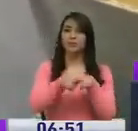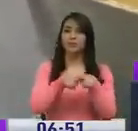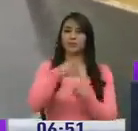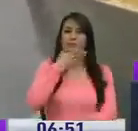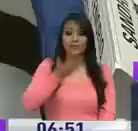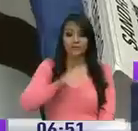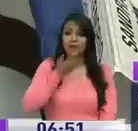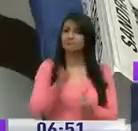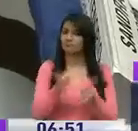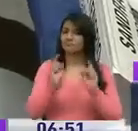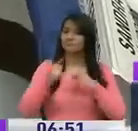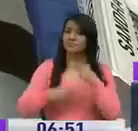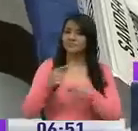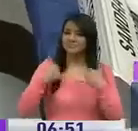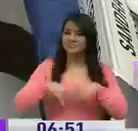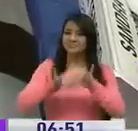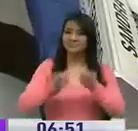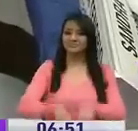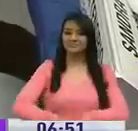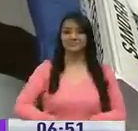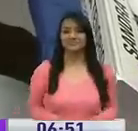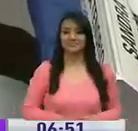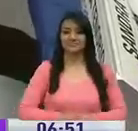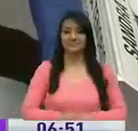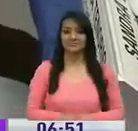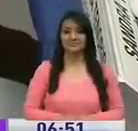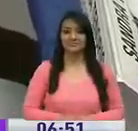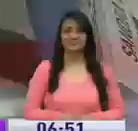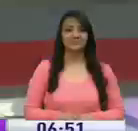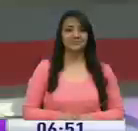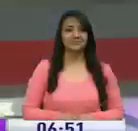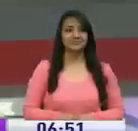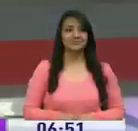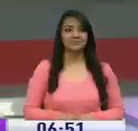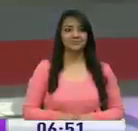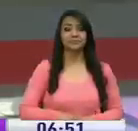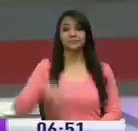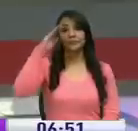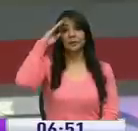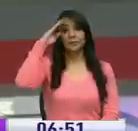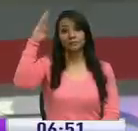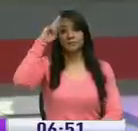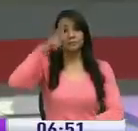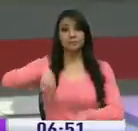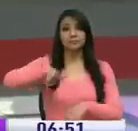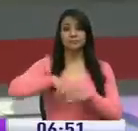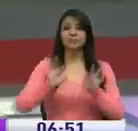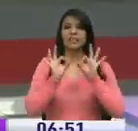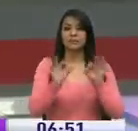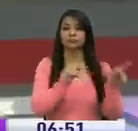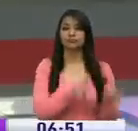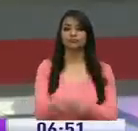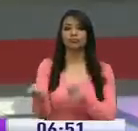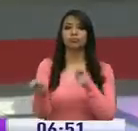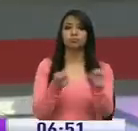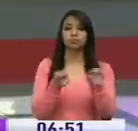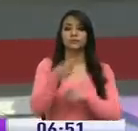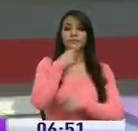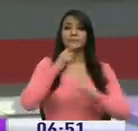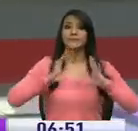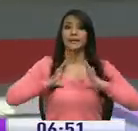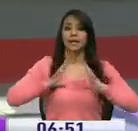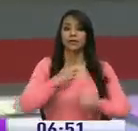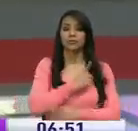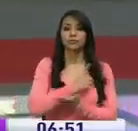fanesca informó Sofía vin timiti la Policía Nacional tiene listo el operativo de control para este feriado de